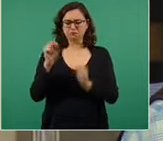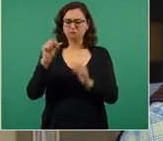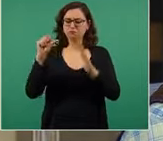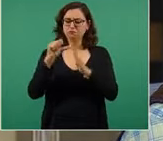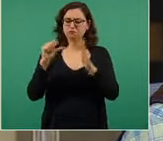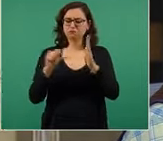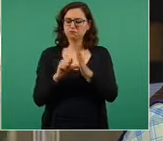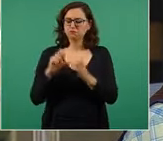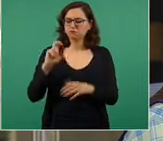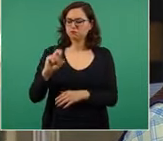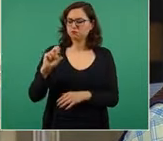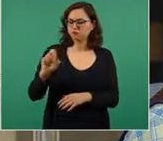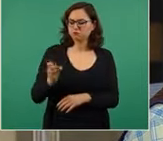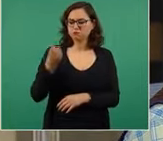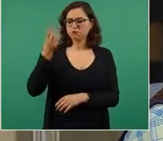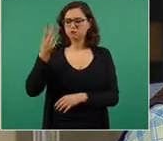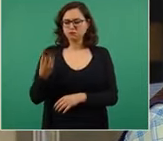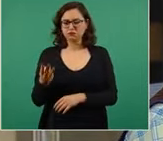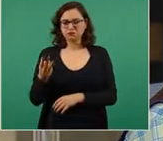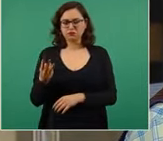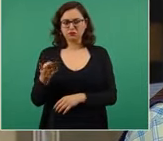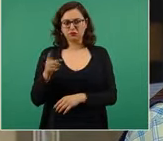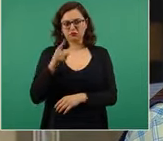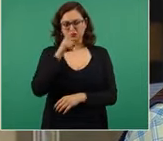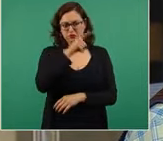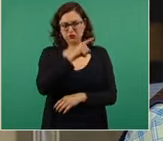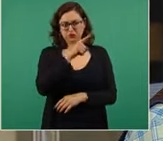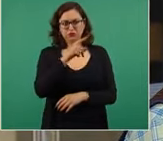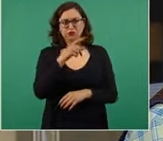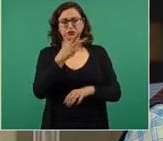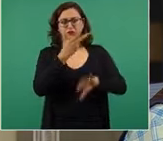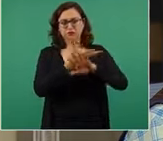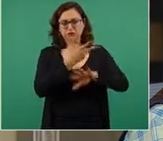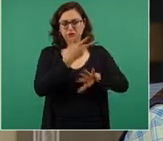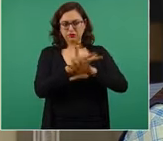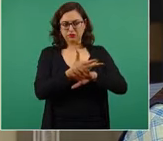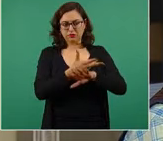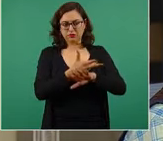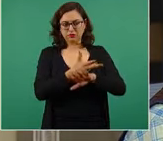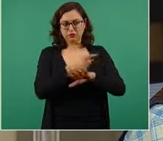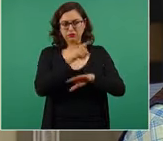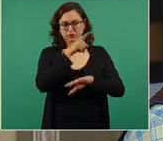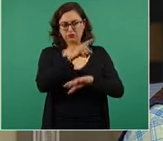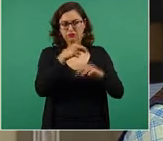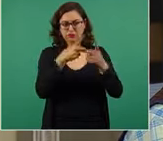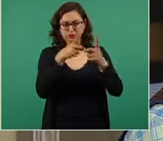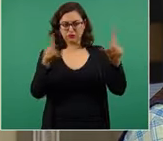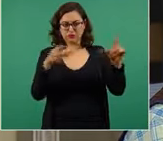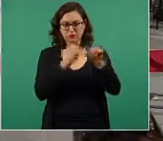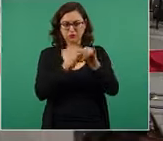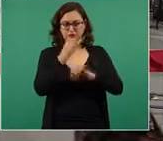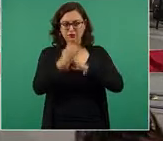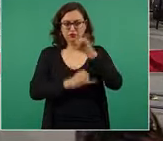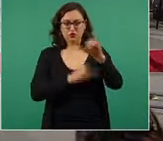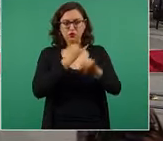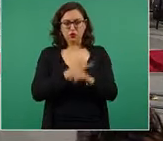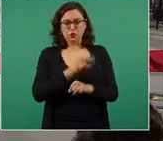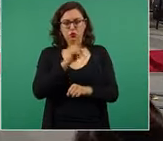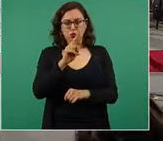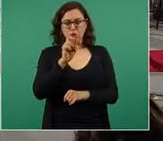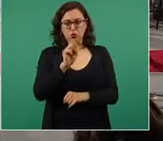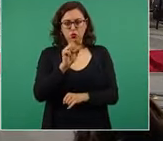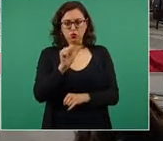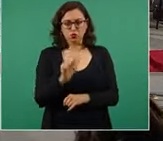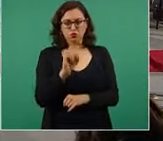33 a los integrantes de la Agencia de Estados Unidos para el Desarrollo Internacional, la USAID,